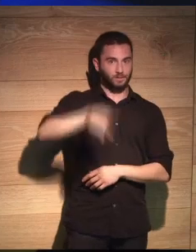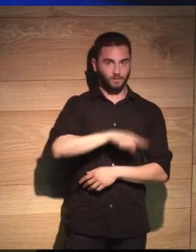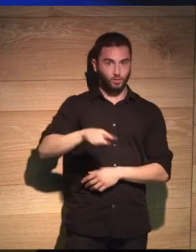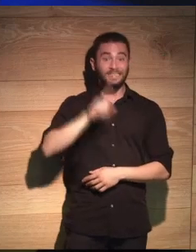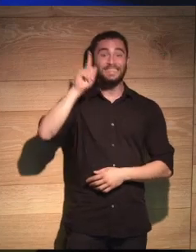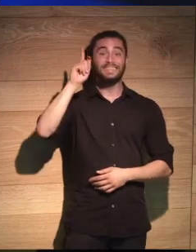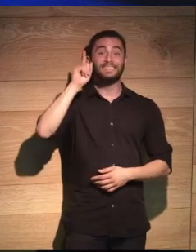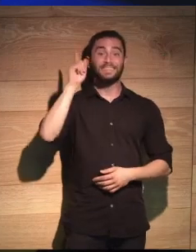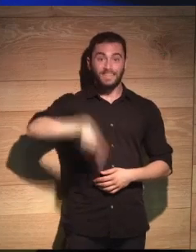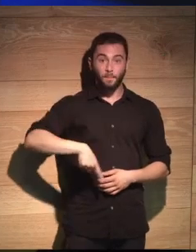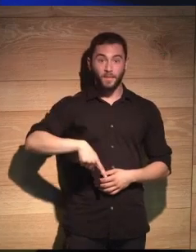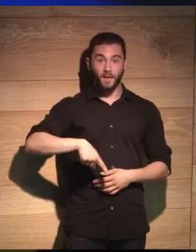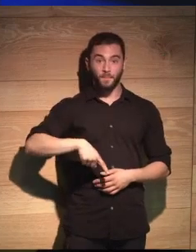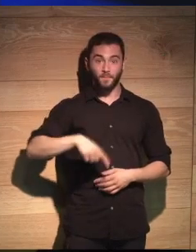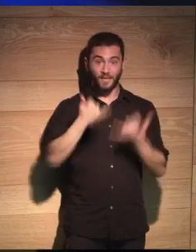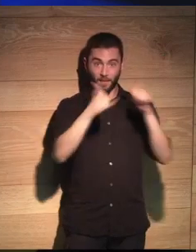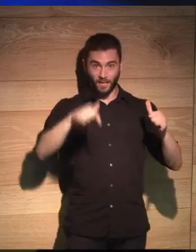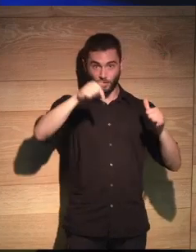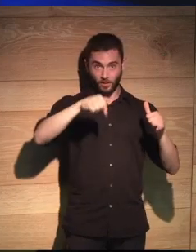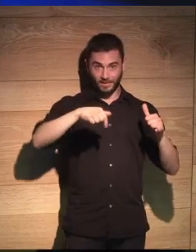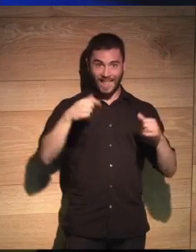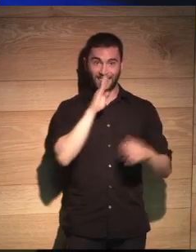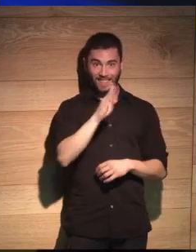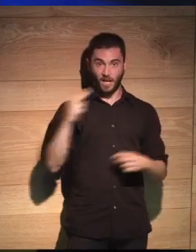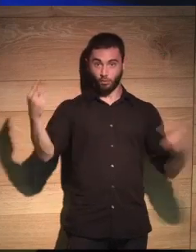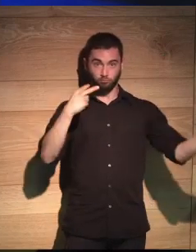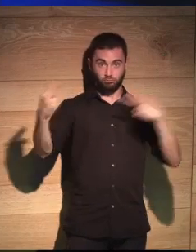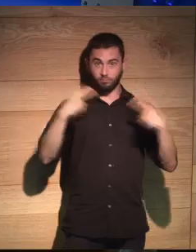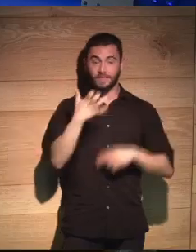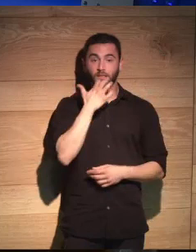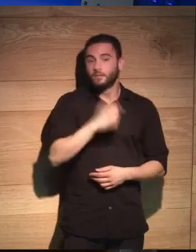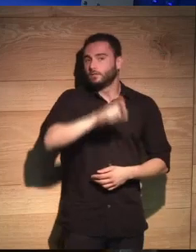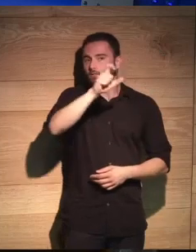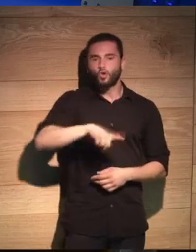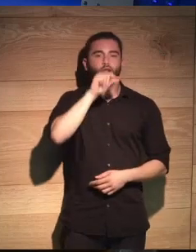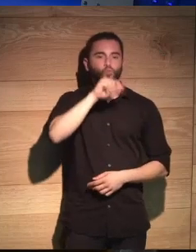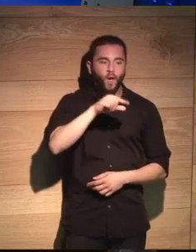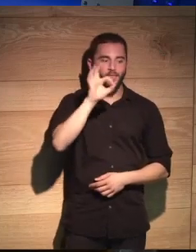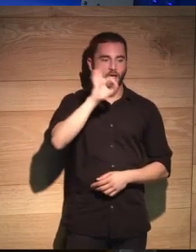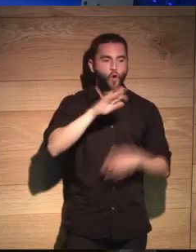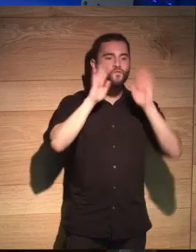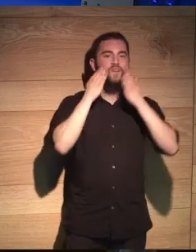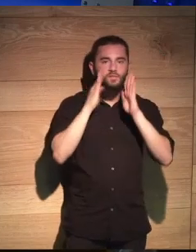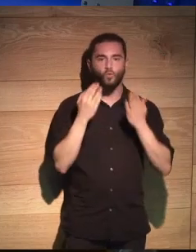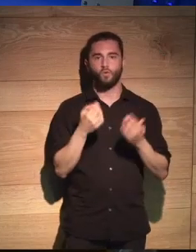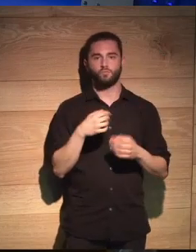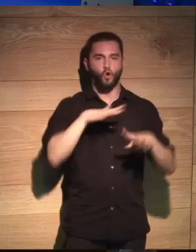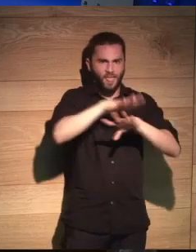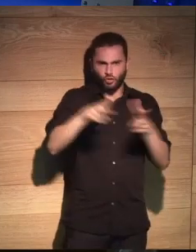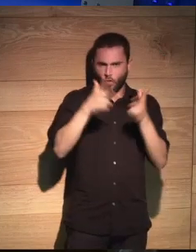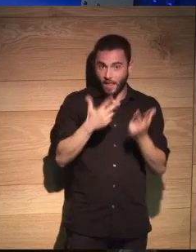También podemos recordar que este evento se está retransmitiendo vía streaming, entonces si alguien por Twitter, por Facebook, alguna de las redes sociales